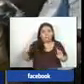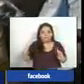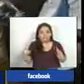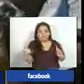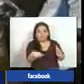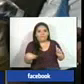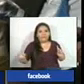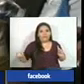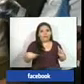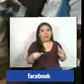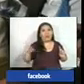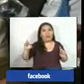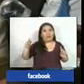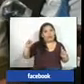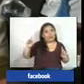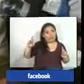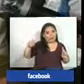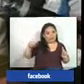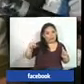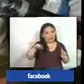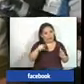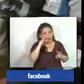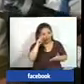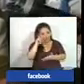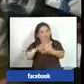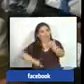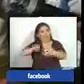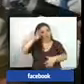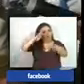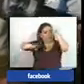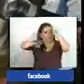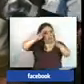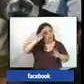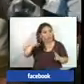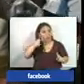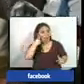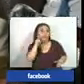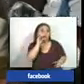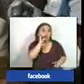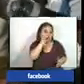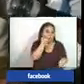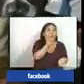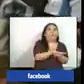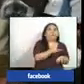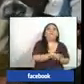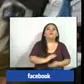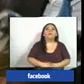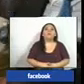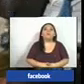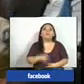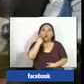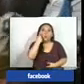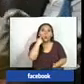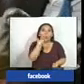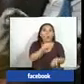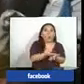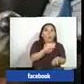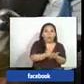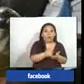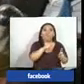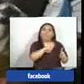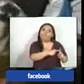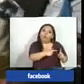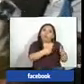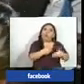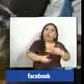señor Enrique Reis y obviamente su contenido es falso y fue usado como una de las pruebas de cargo en el